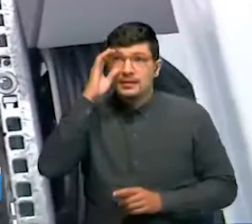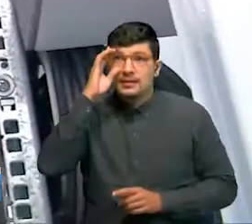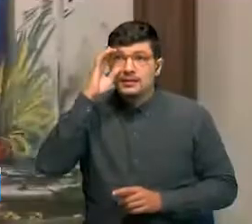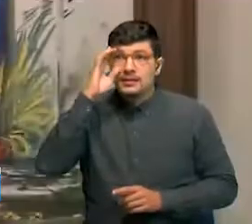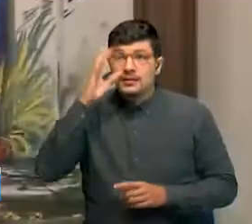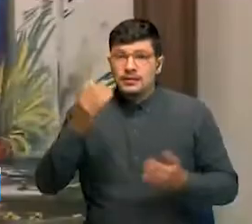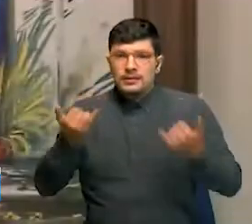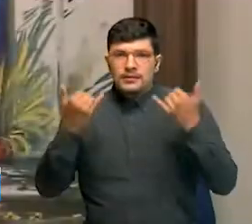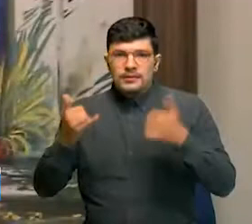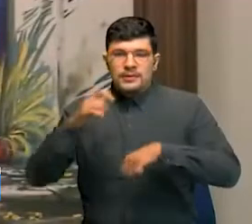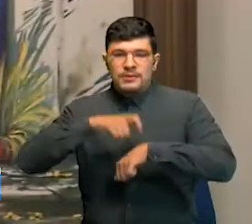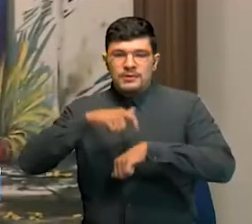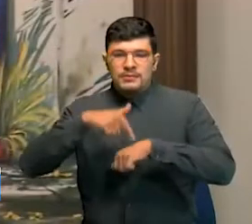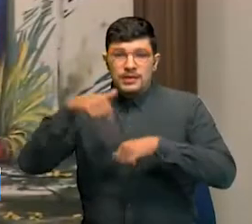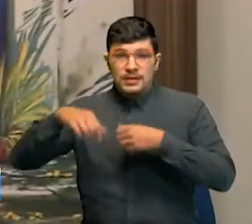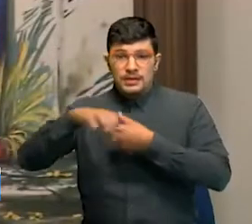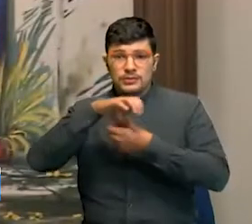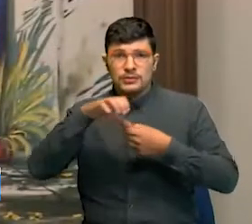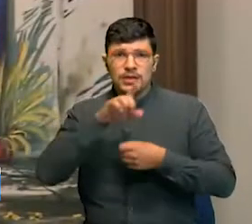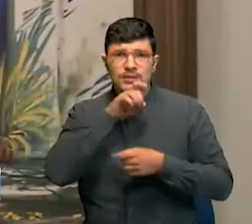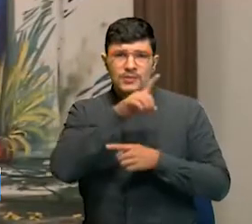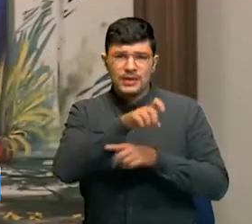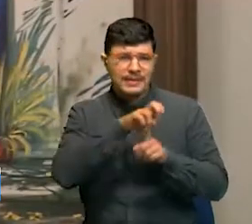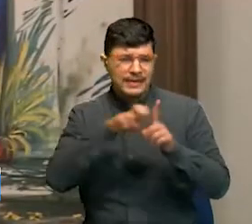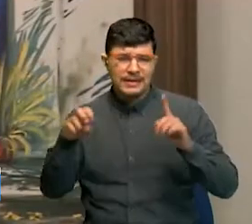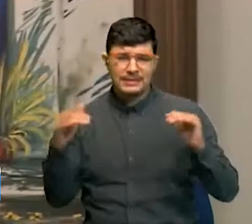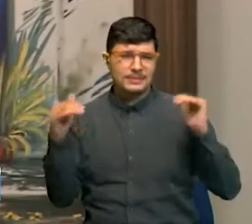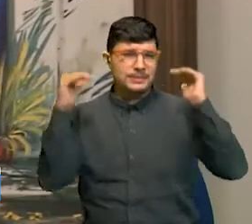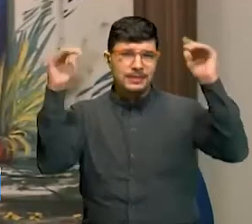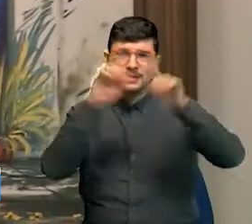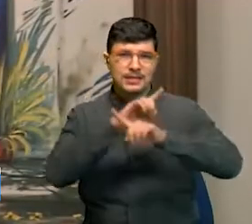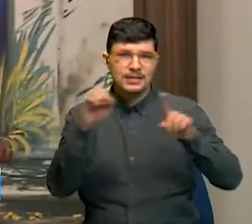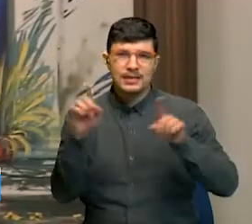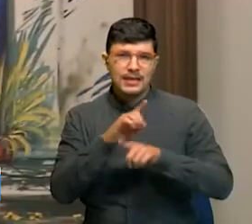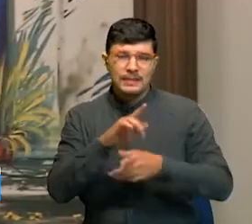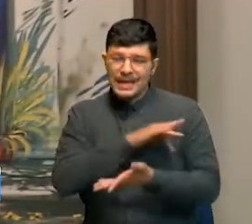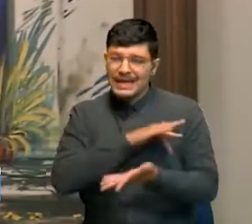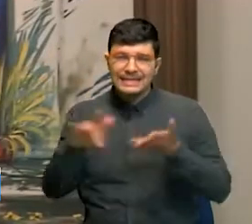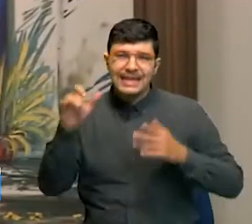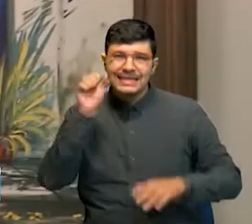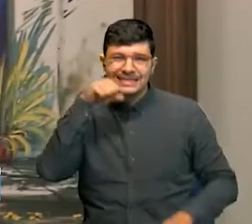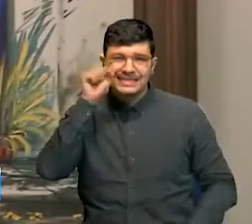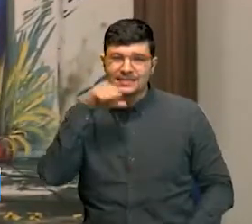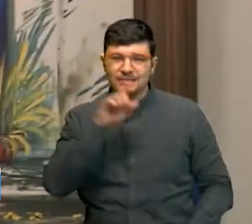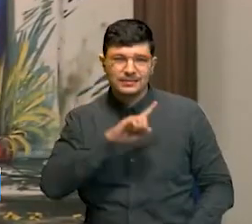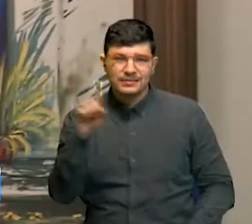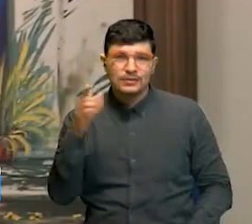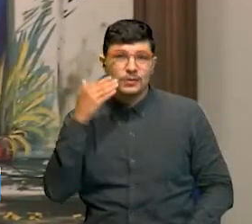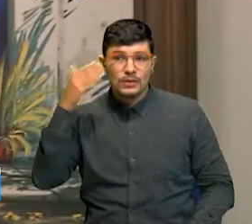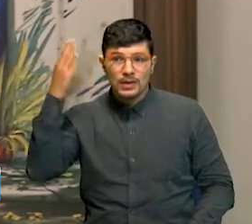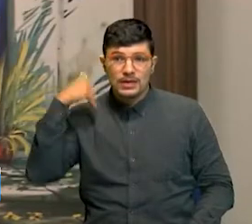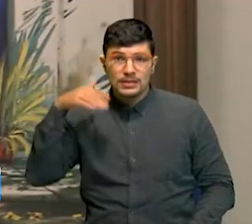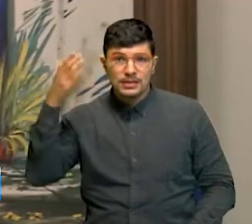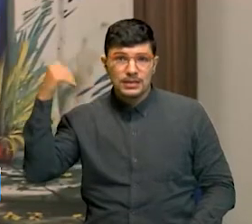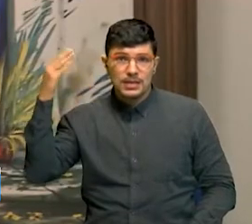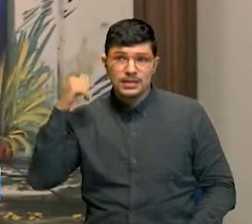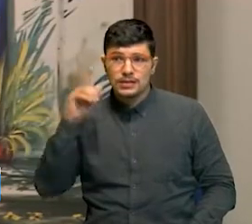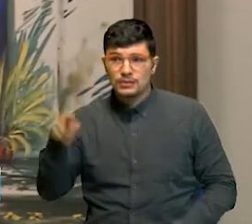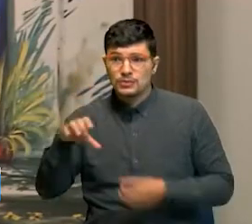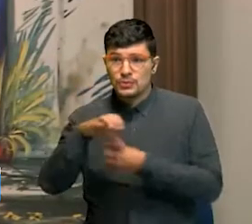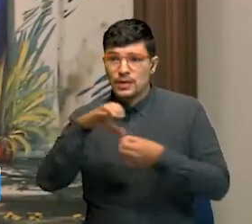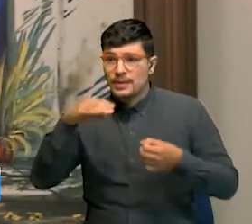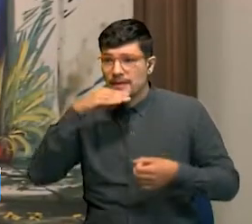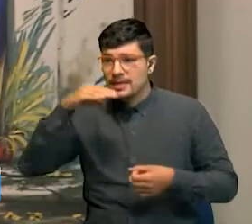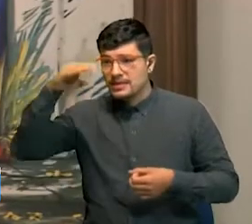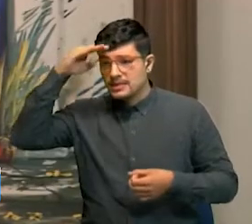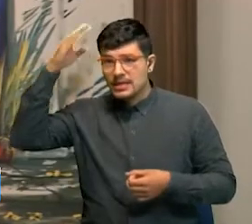En este momento Bucaramanga no está en un nivel alto de contaminación, no hemos llegado a una alerta naranja todavía, como lo estuvo el área metropolitana de Medellín o el Valle de